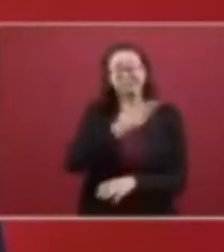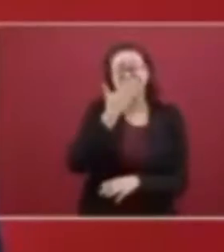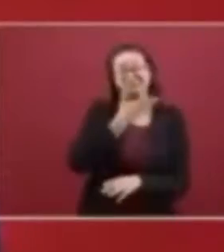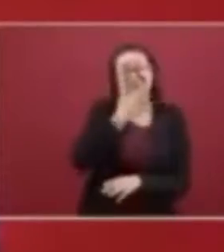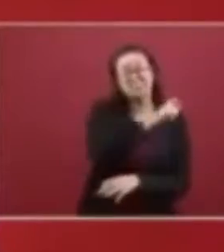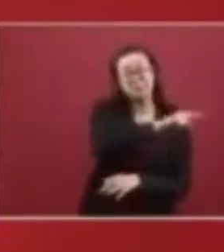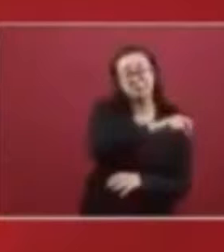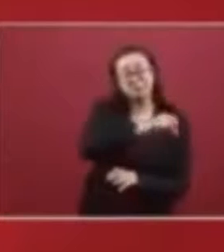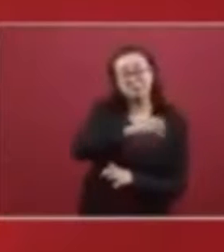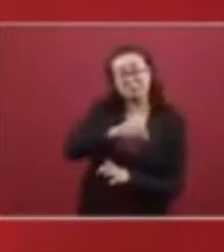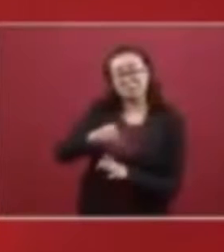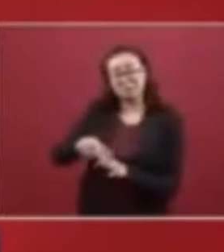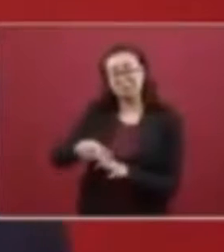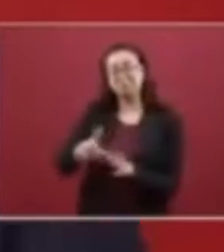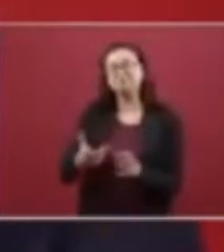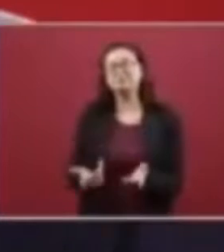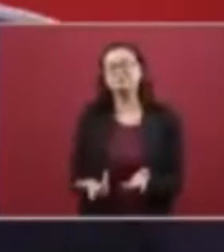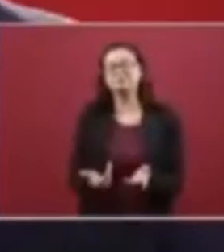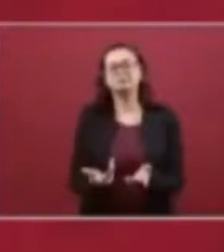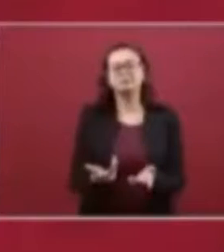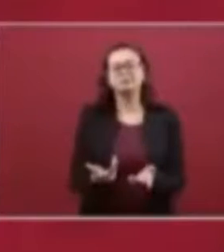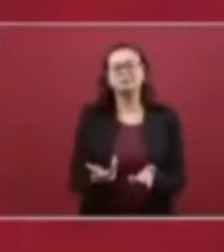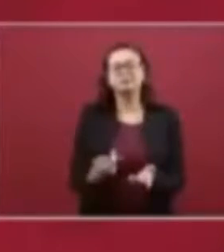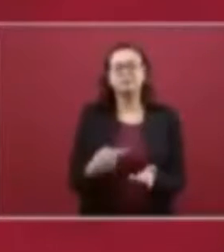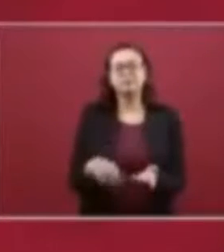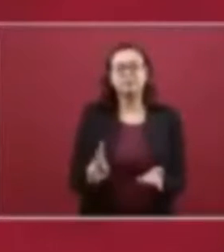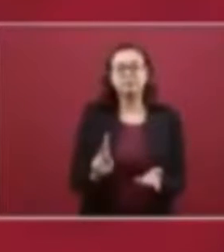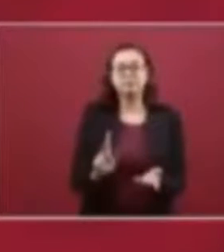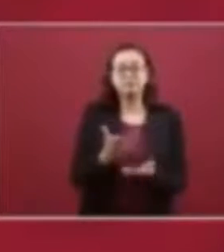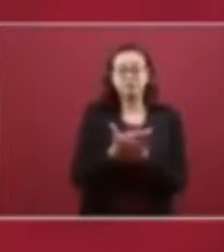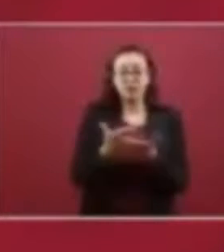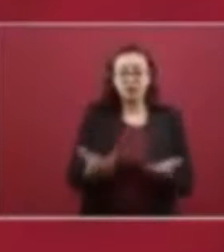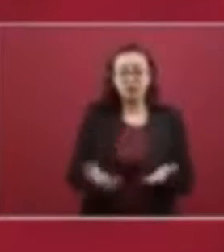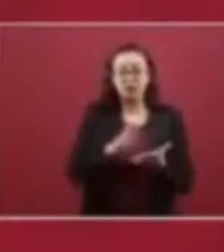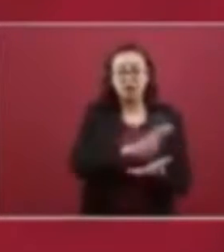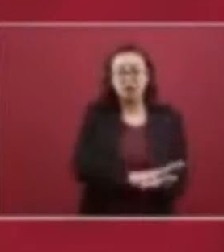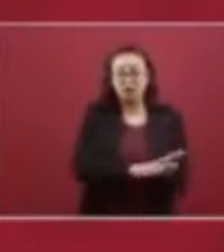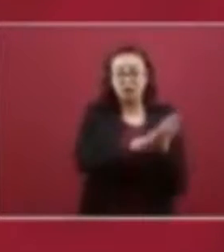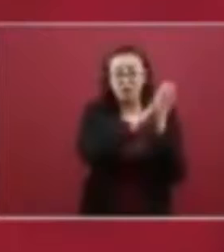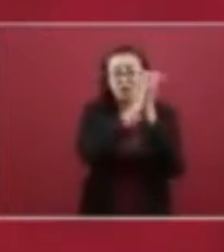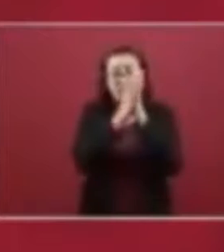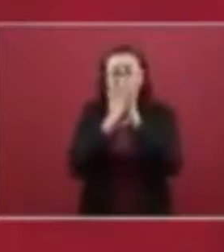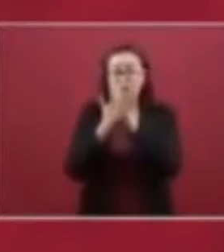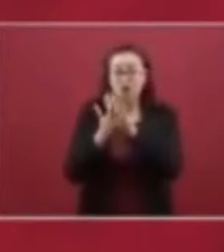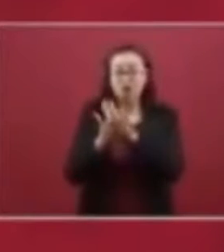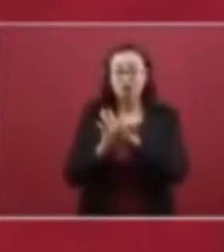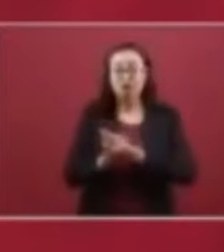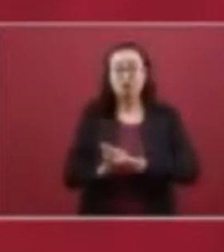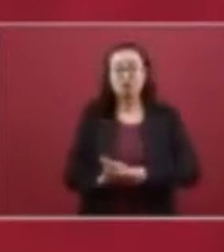No hubiese sido posible el cambio que